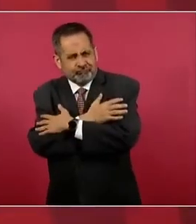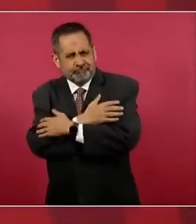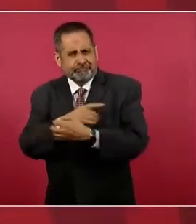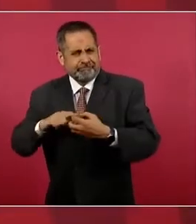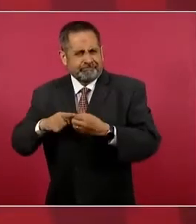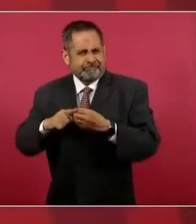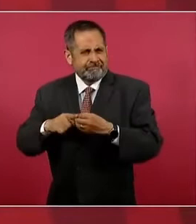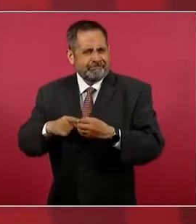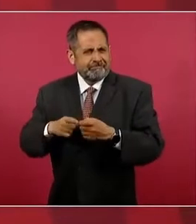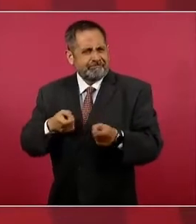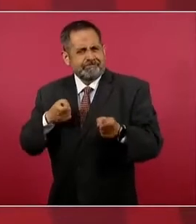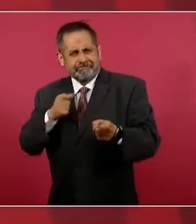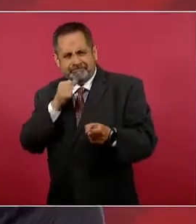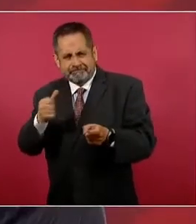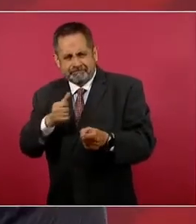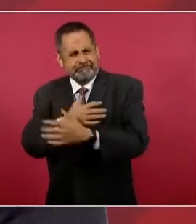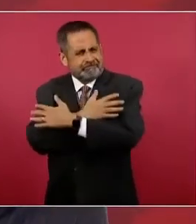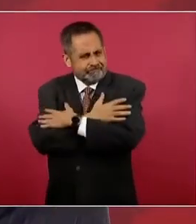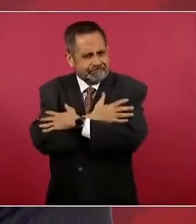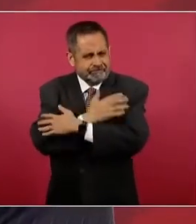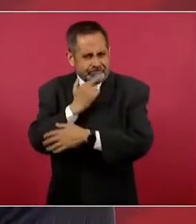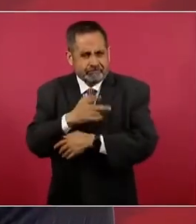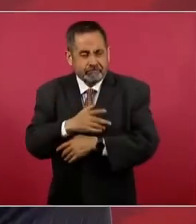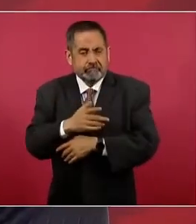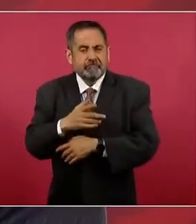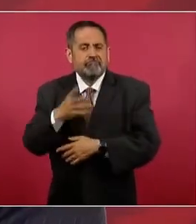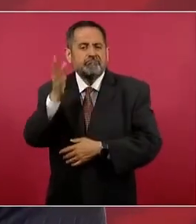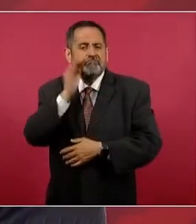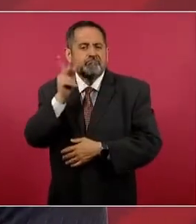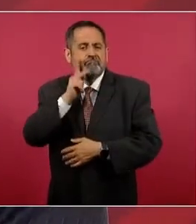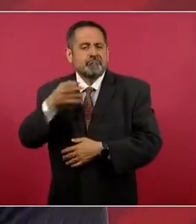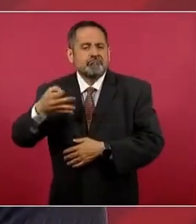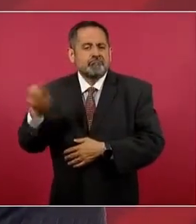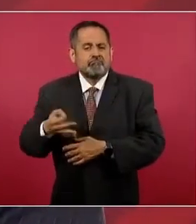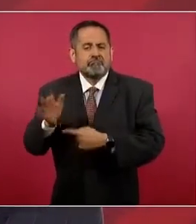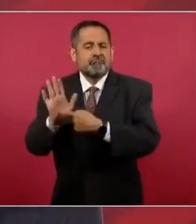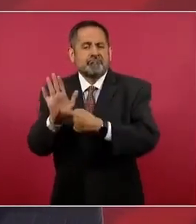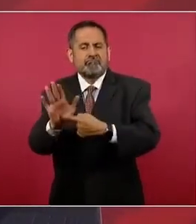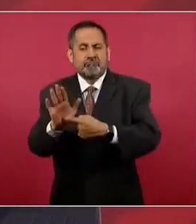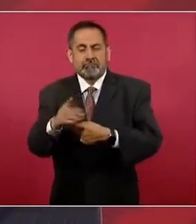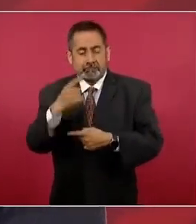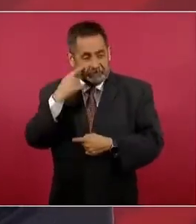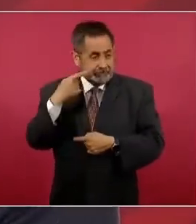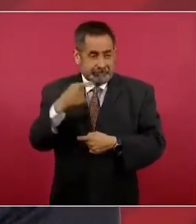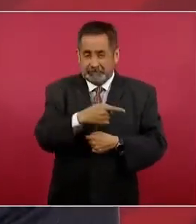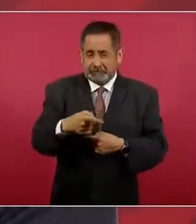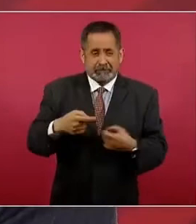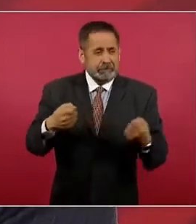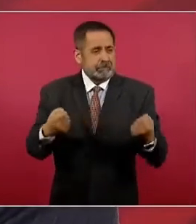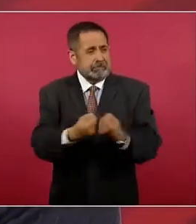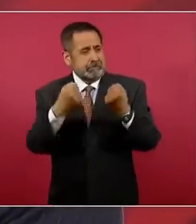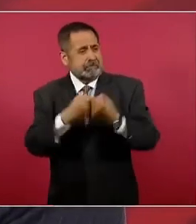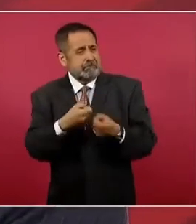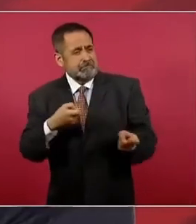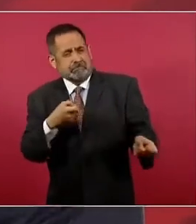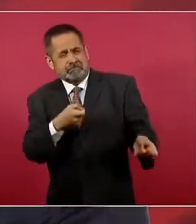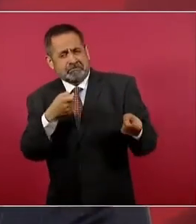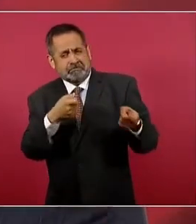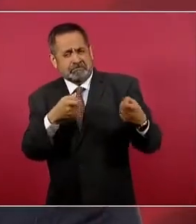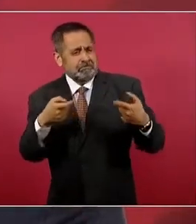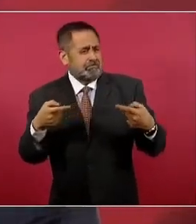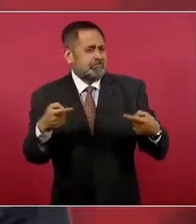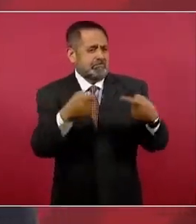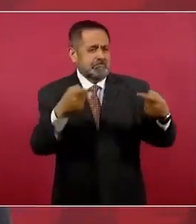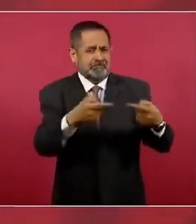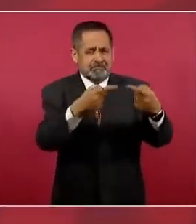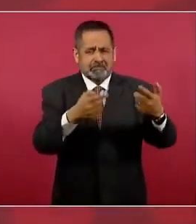balazos, y puedo demostrar que con los balazos no se resuelven los problemas, que el mal no se